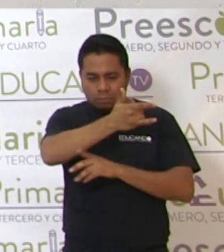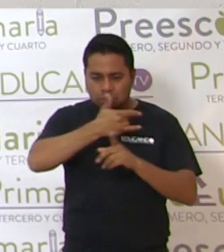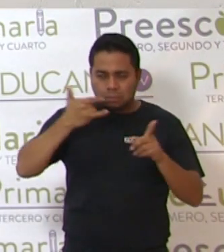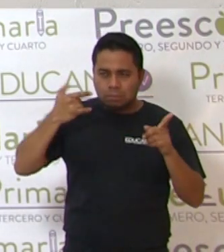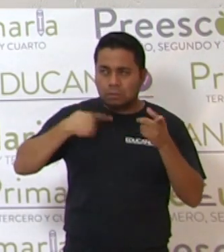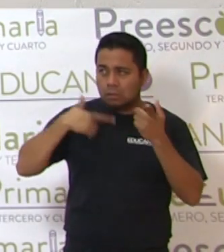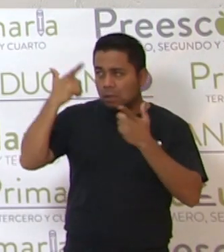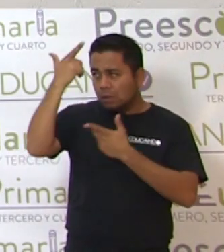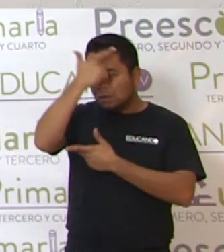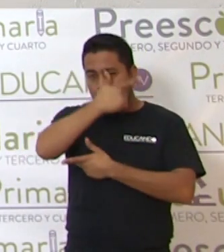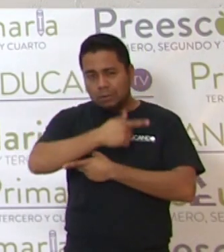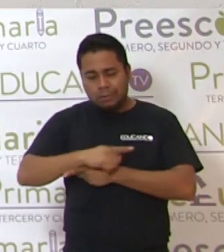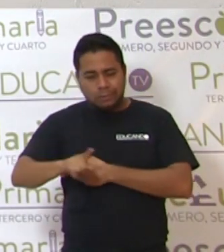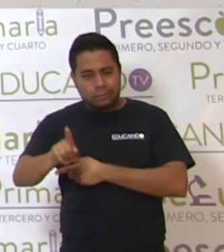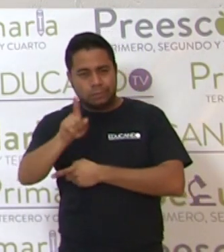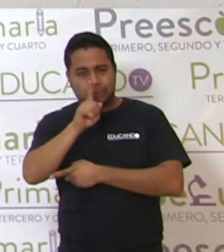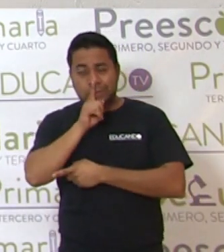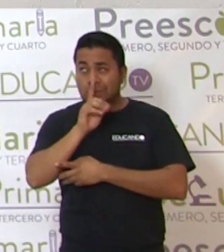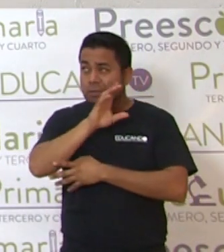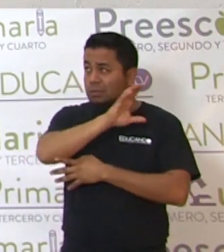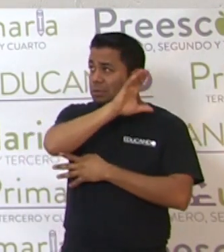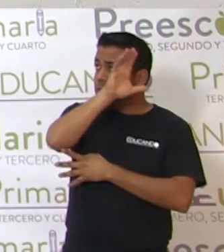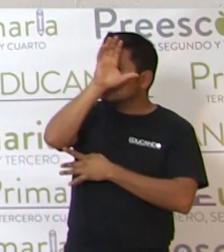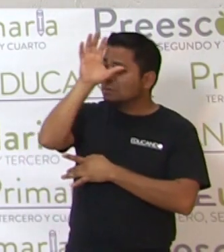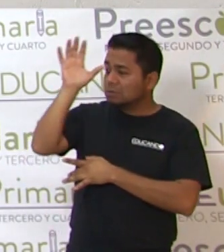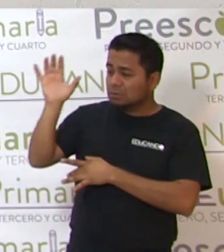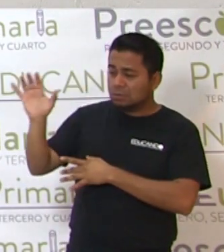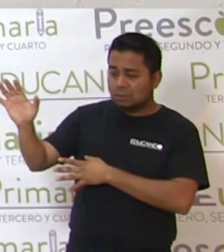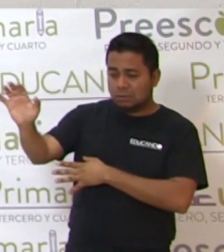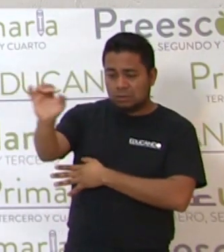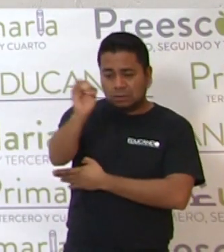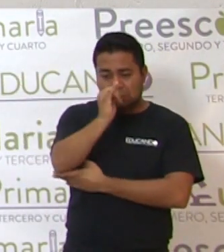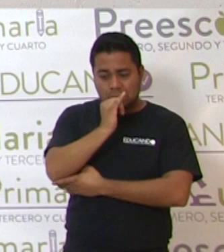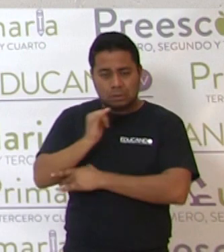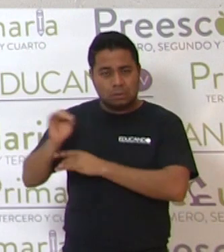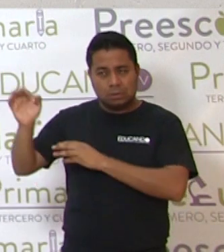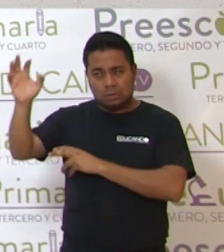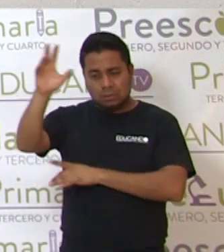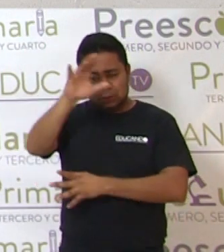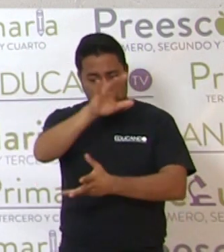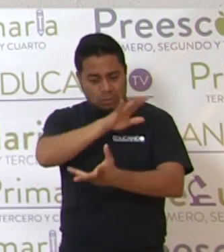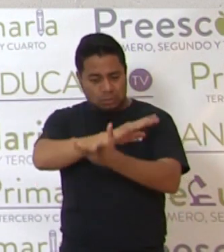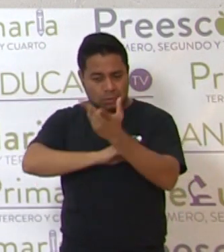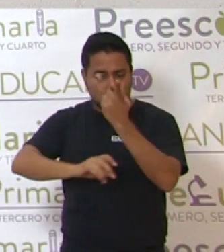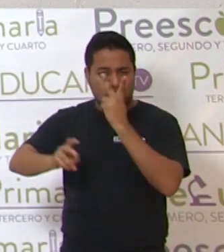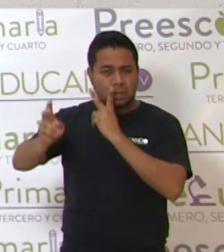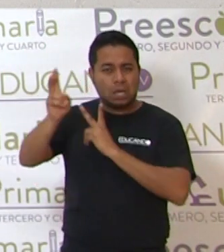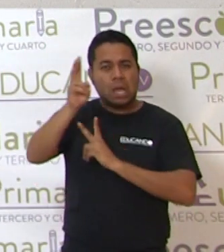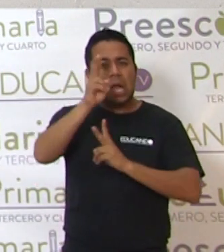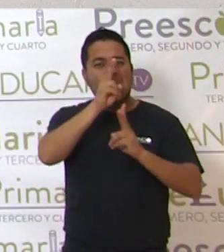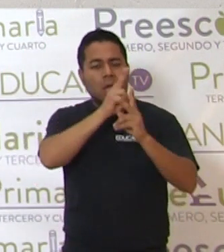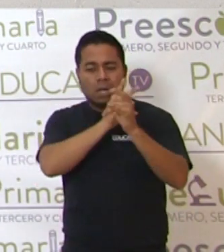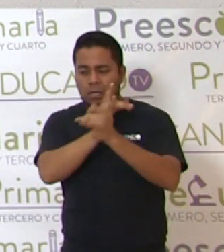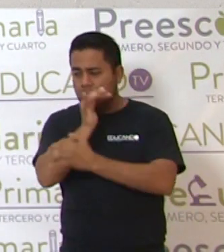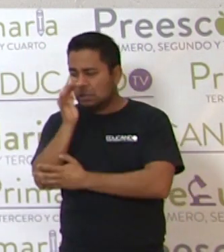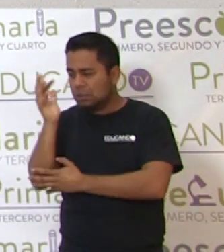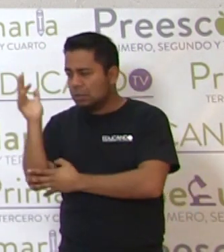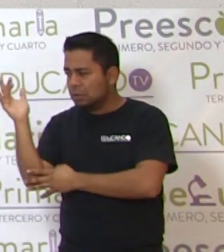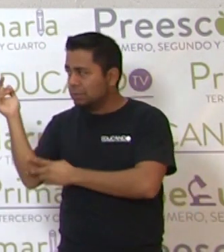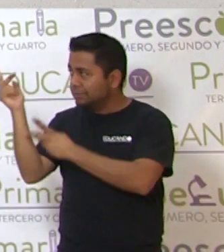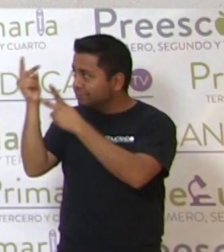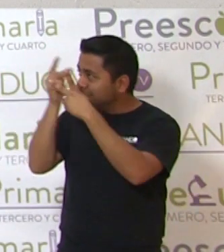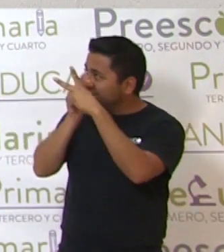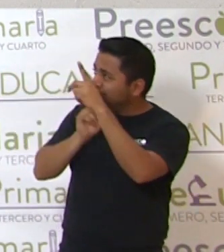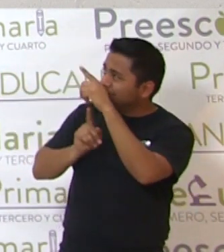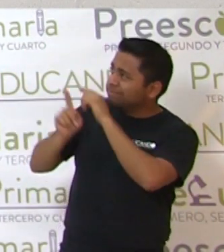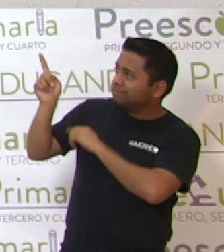de soledad. El cielo cae sobre el jardín oscuro y el viento busca entre los árboles la estrella escondida